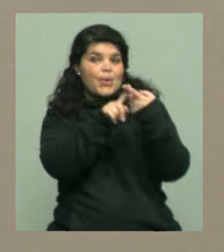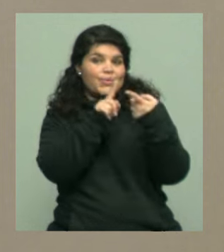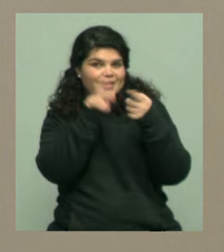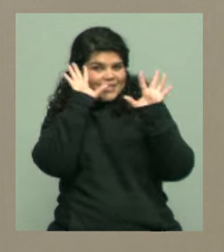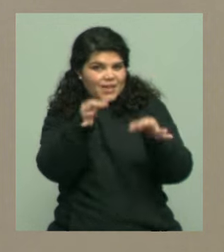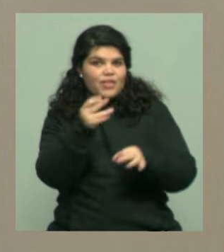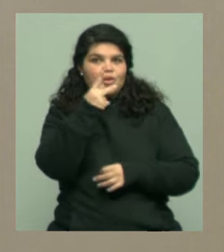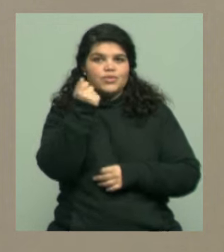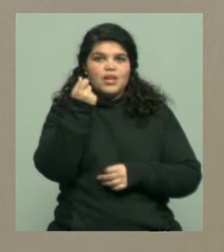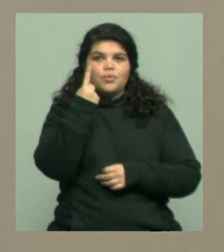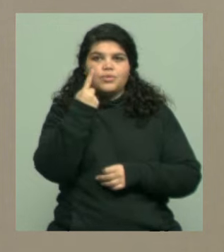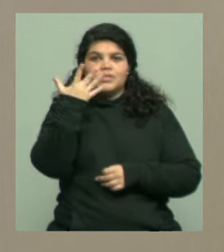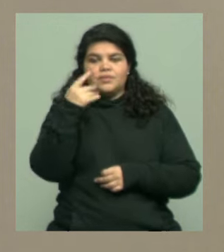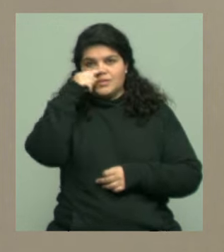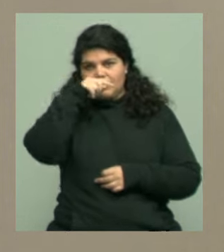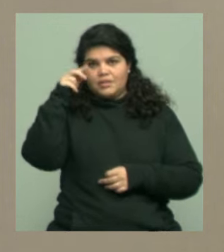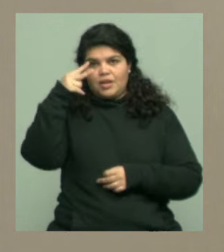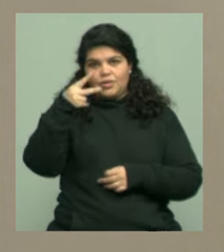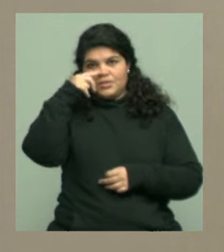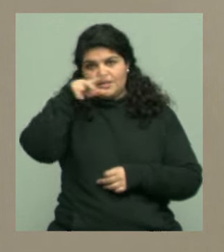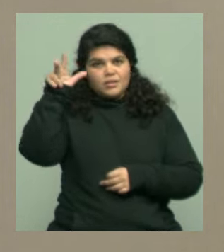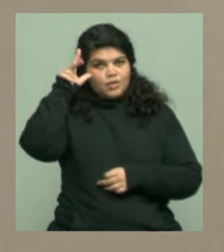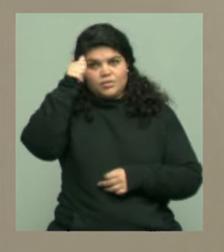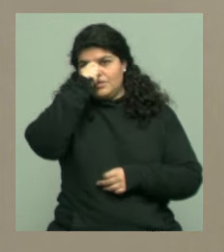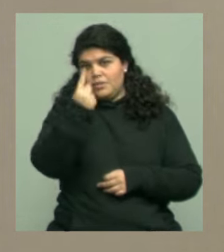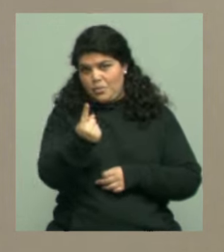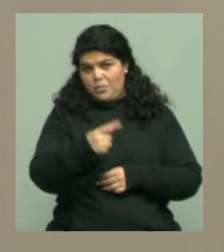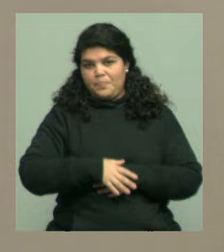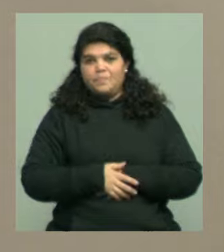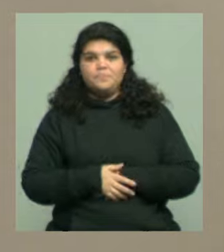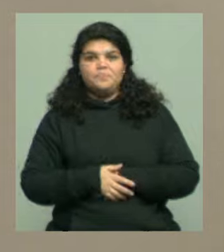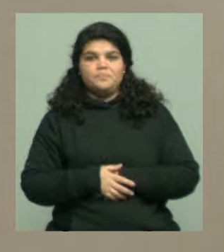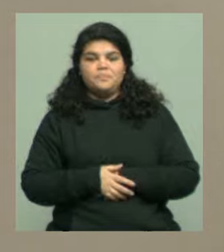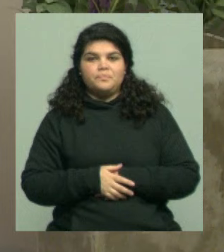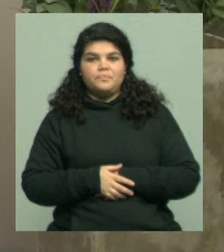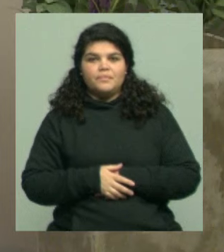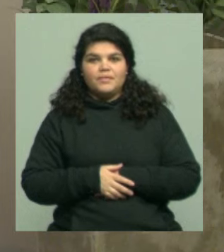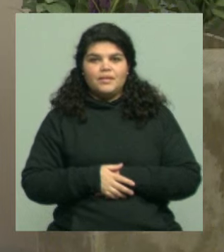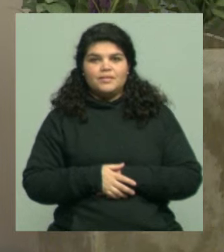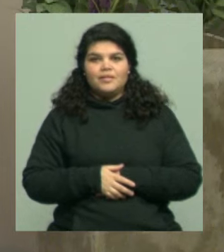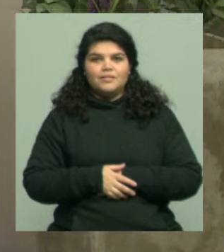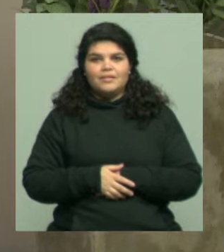saben, 2615-727861. Ya volvemos.